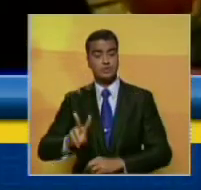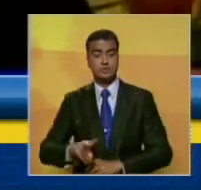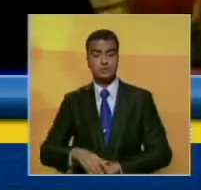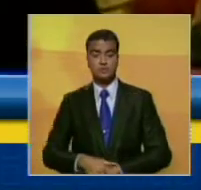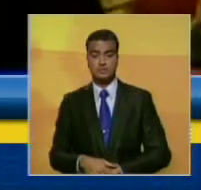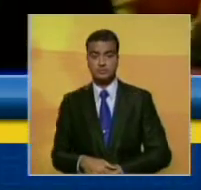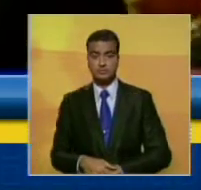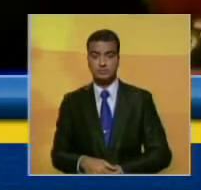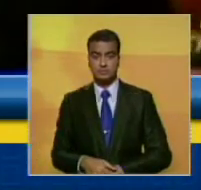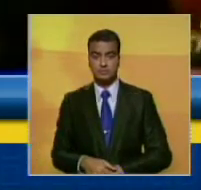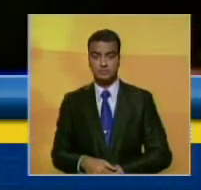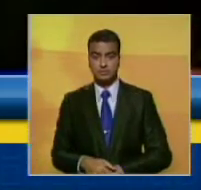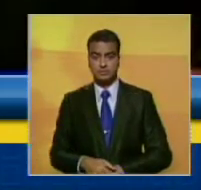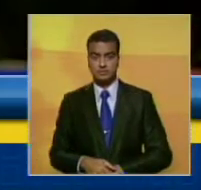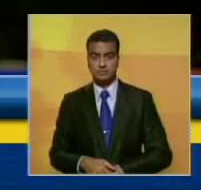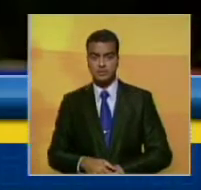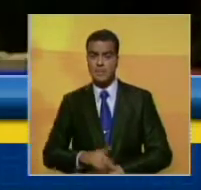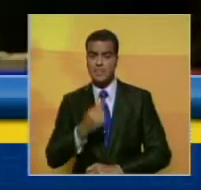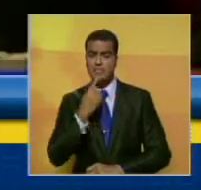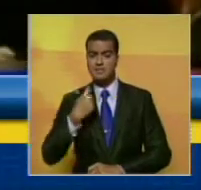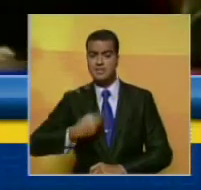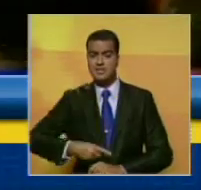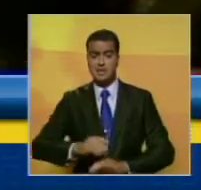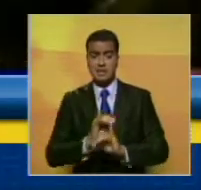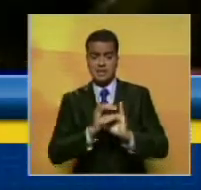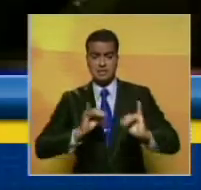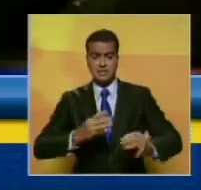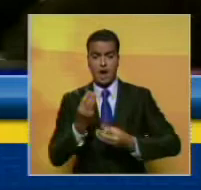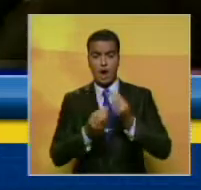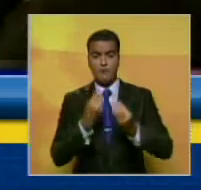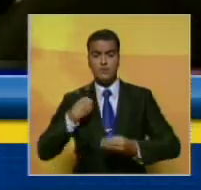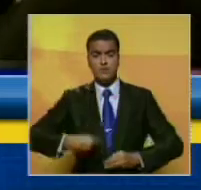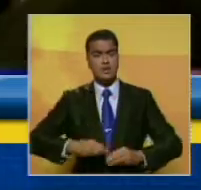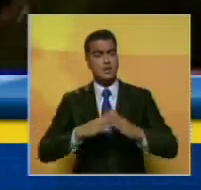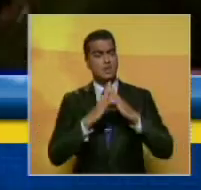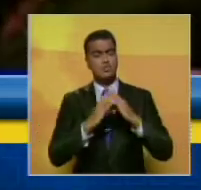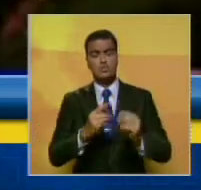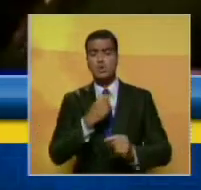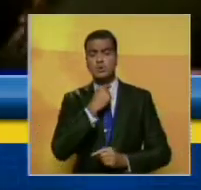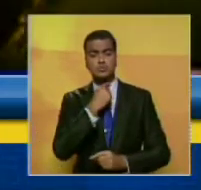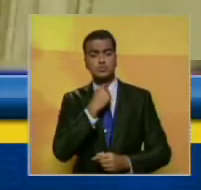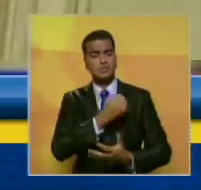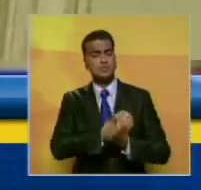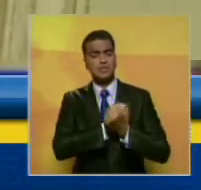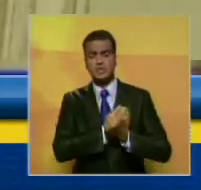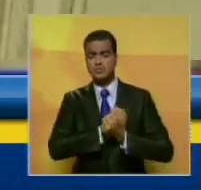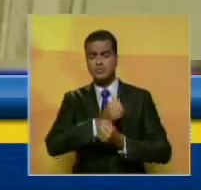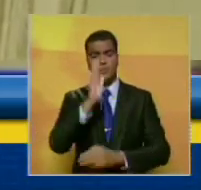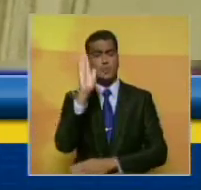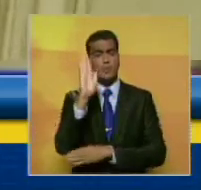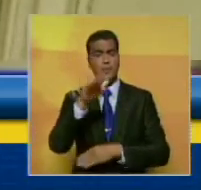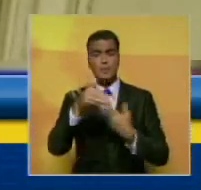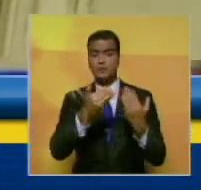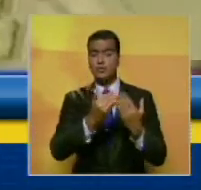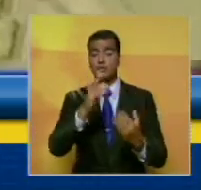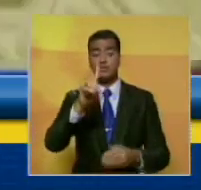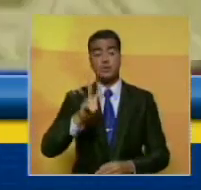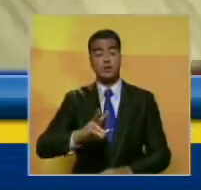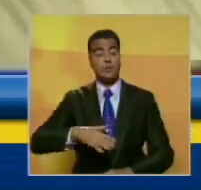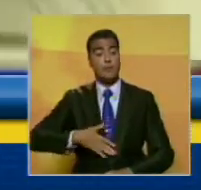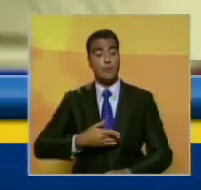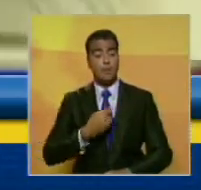y dice tener, pues, como lo tiene, todo el afecto y todo el cariño y el compromiso para que los venezolanos